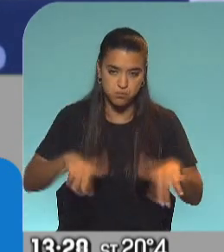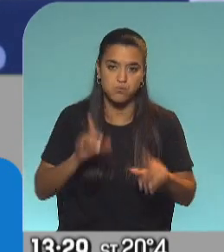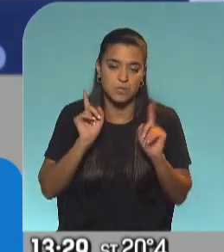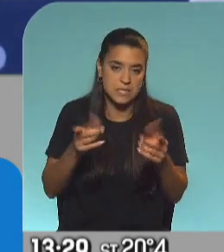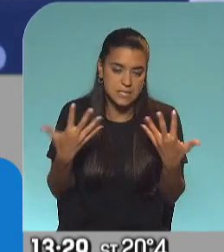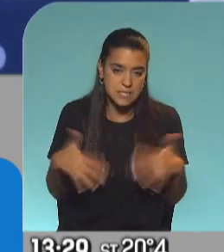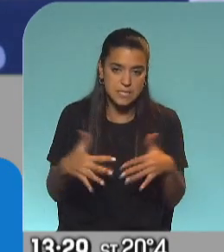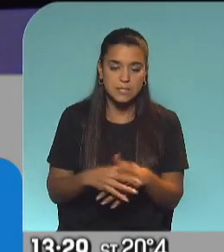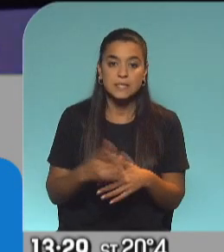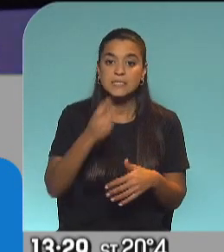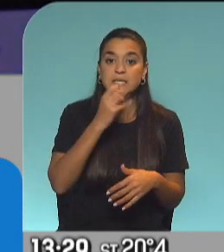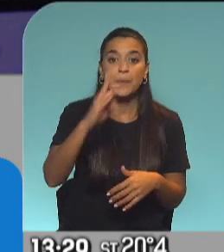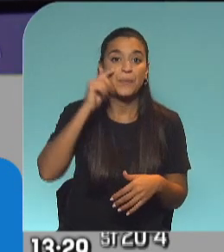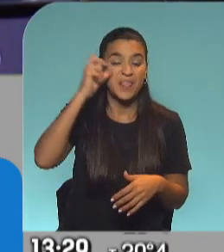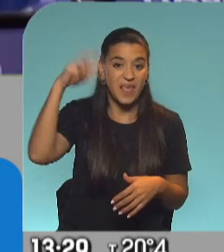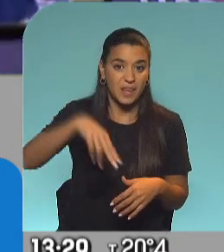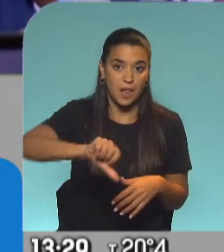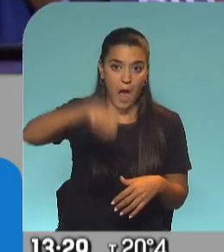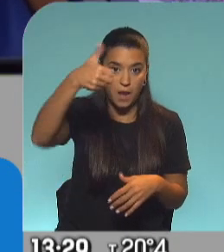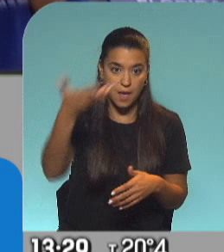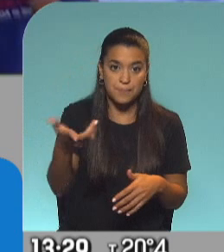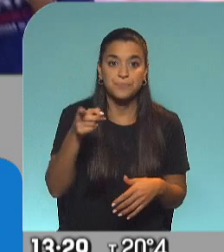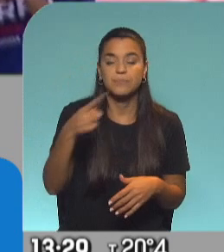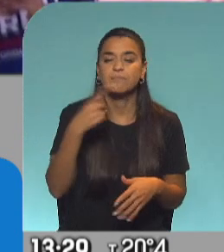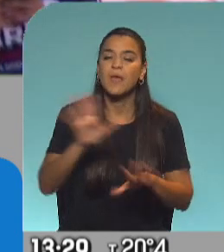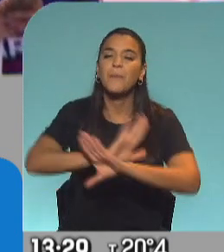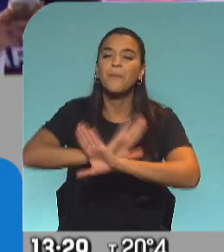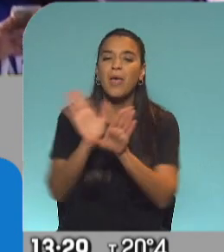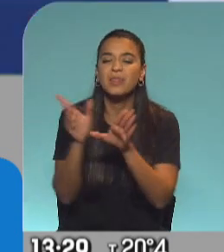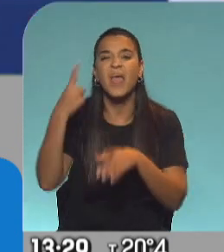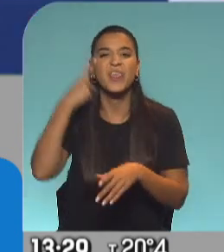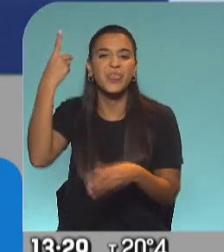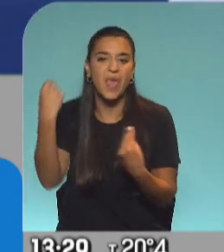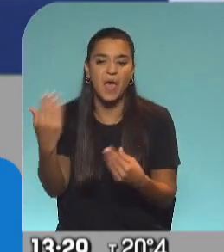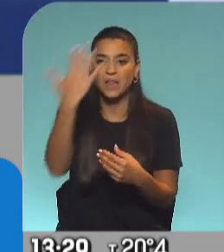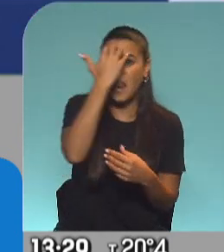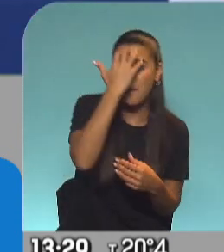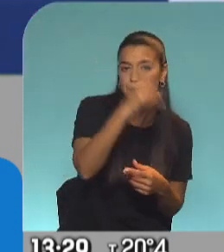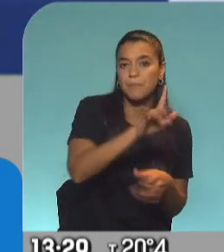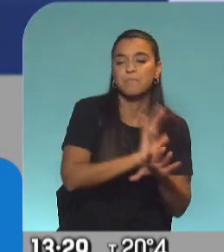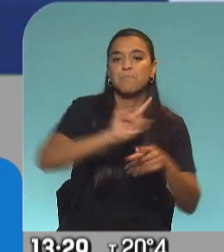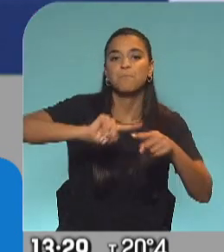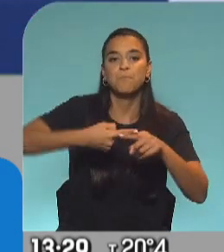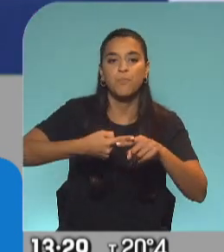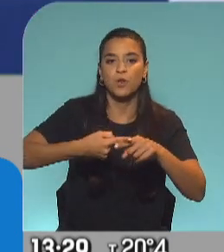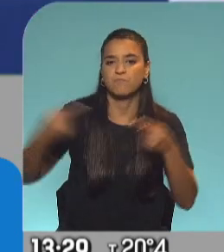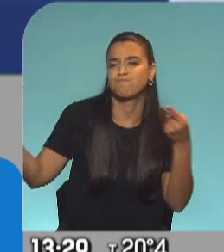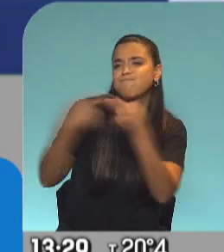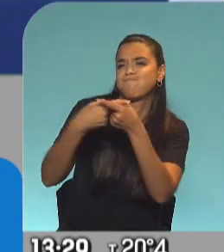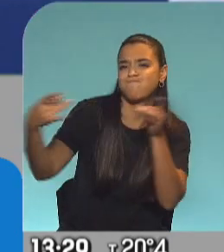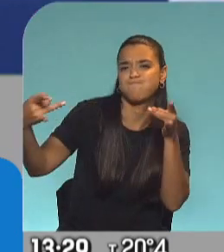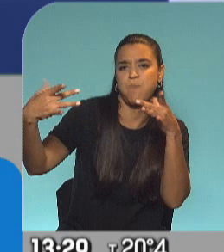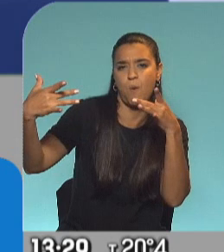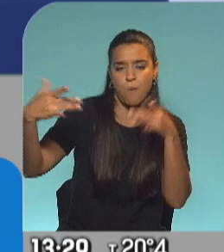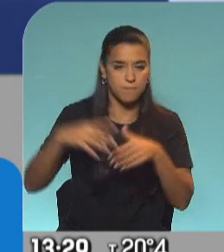dramáticamente si gana Biden. Biden va a acabar un poco con esta idea que tiene Trump de hacer una política tan adversarial, tan